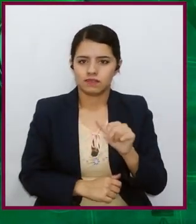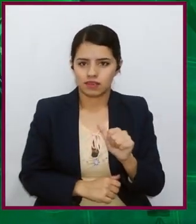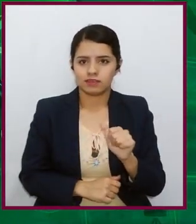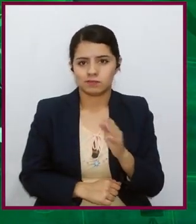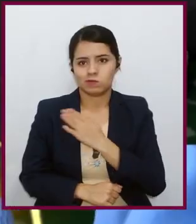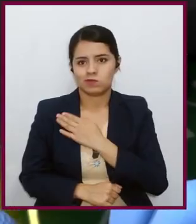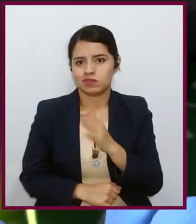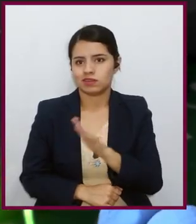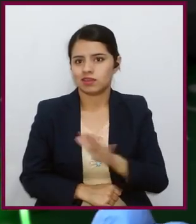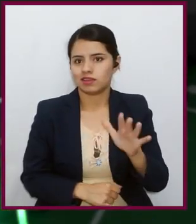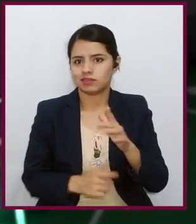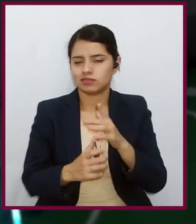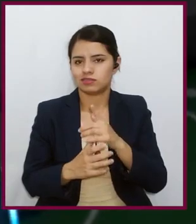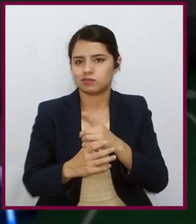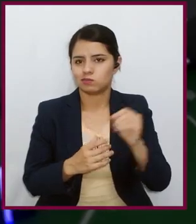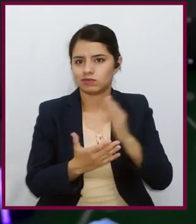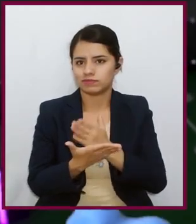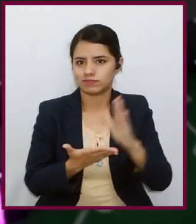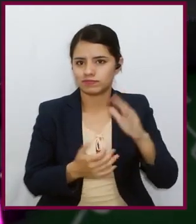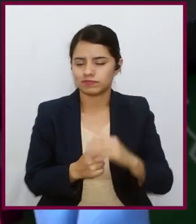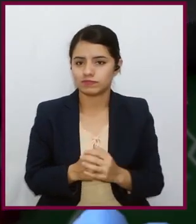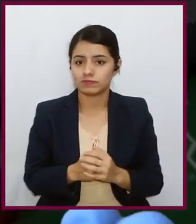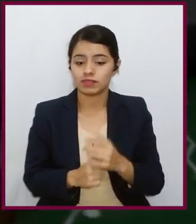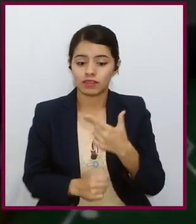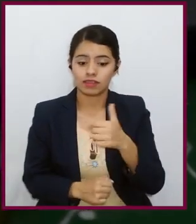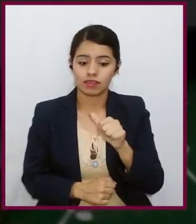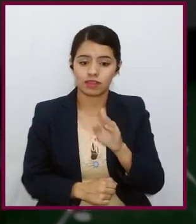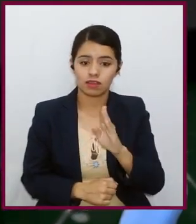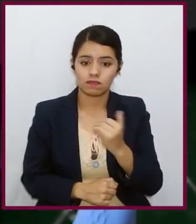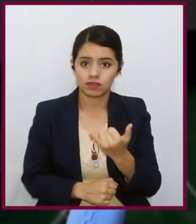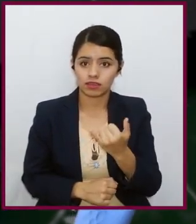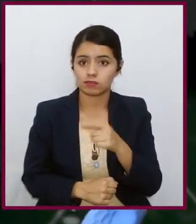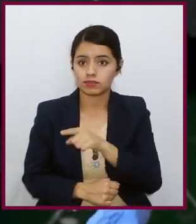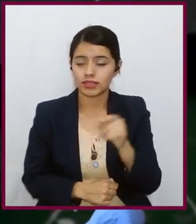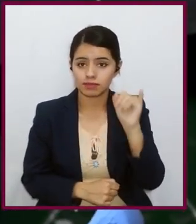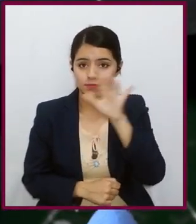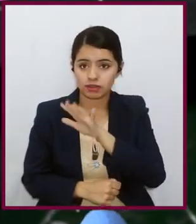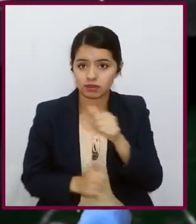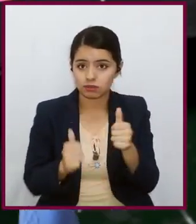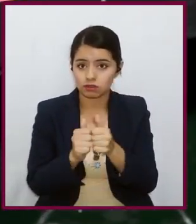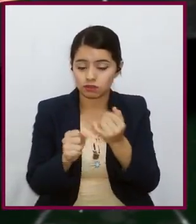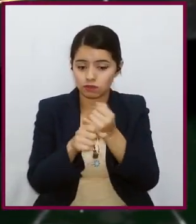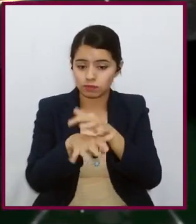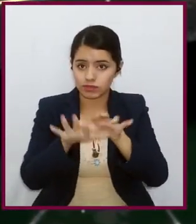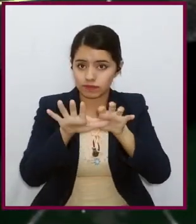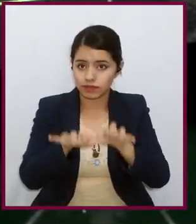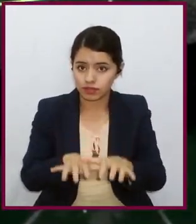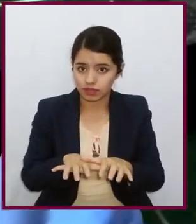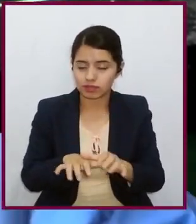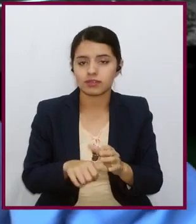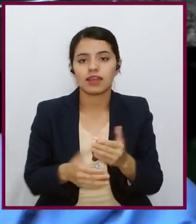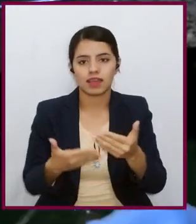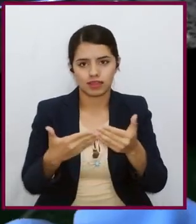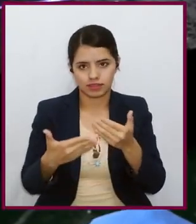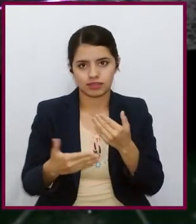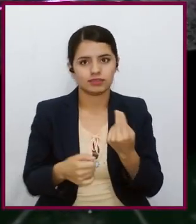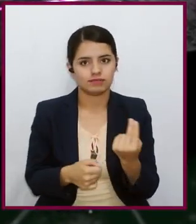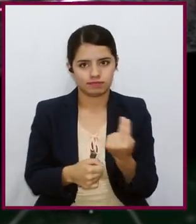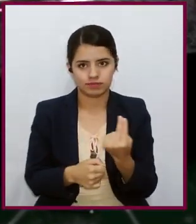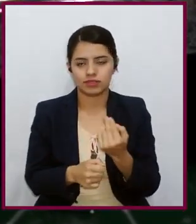las infografías. ¿Y cómo las hace, señor? Sí, ¿qué método utiliza? Ninguno, así